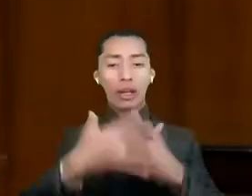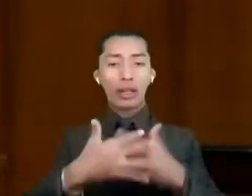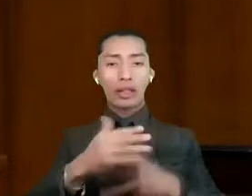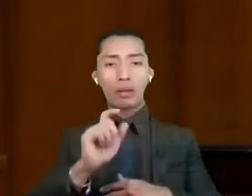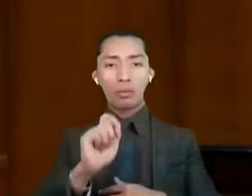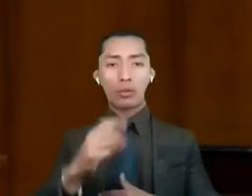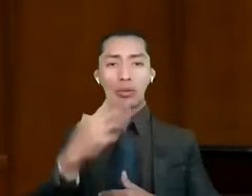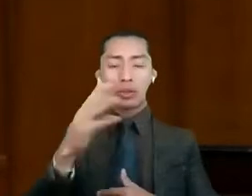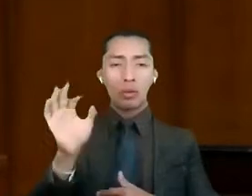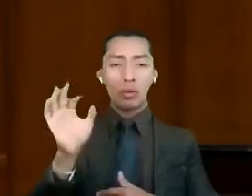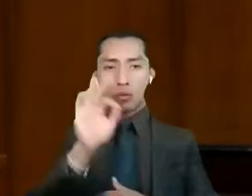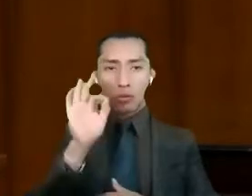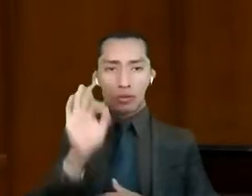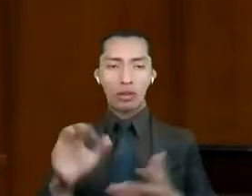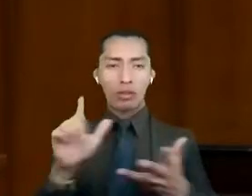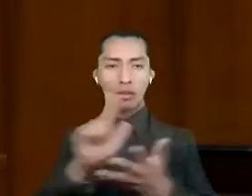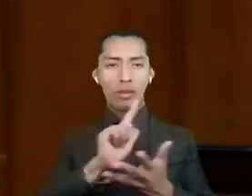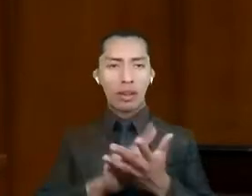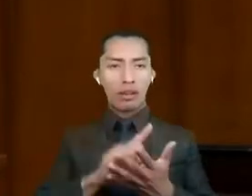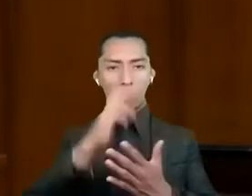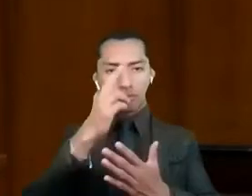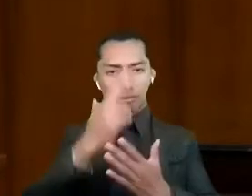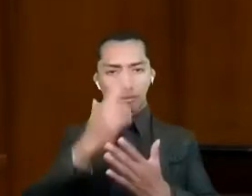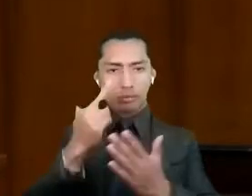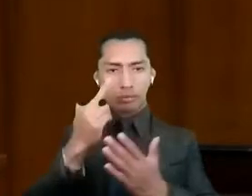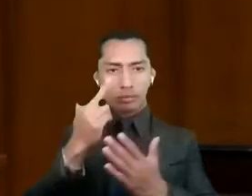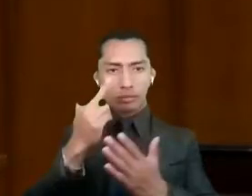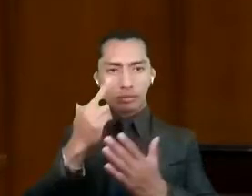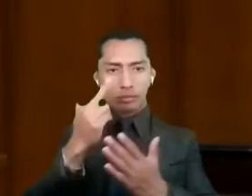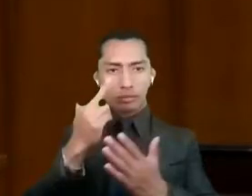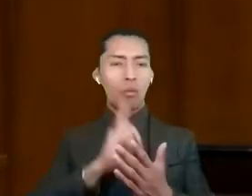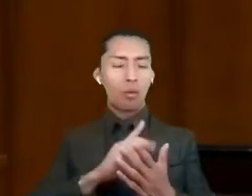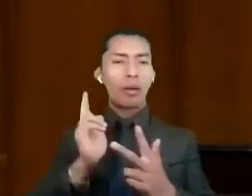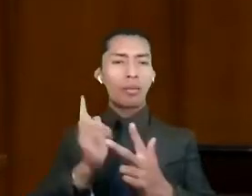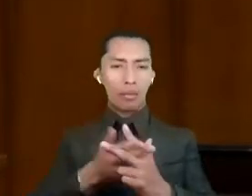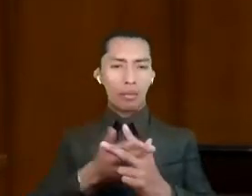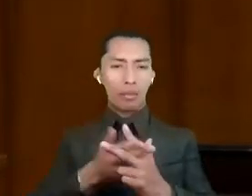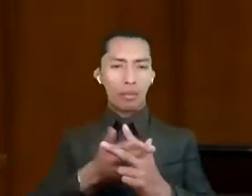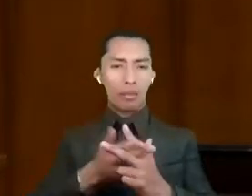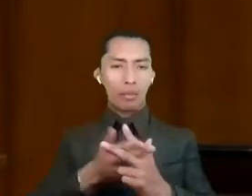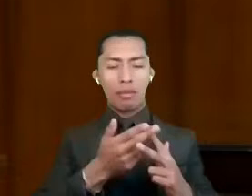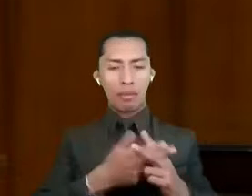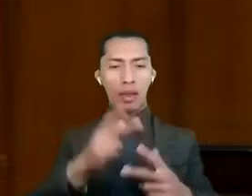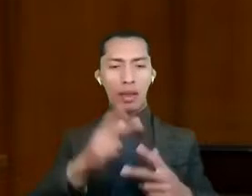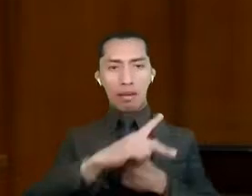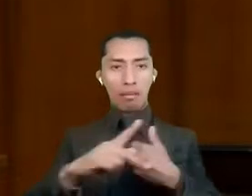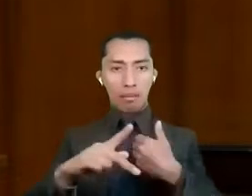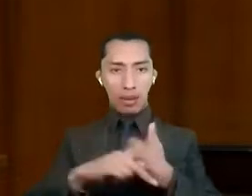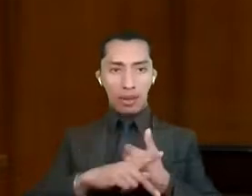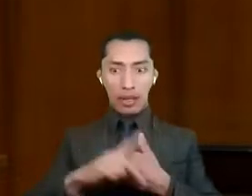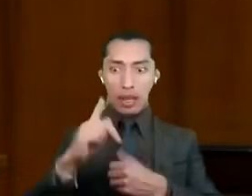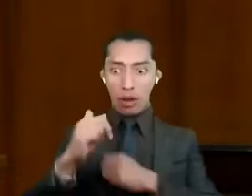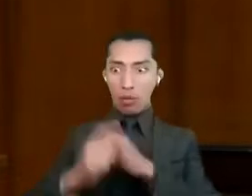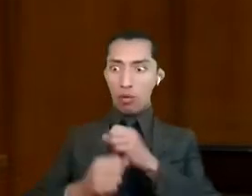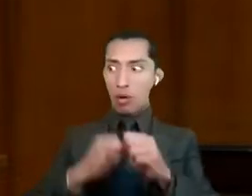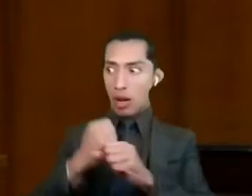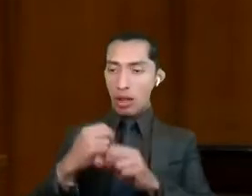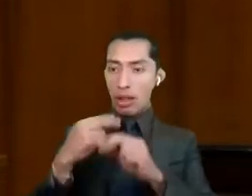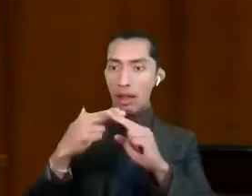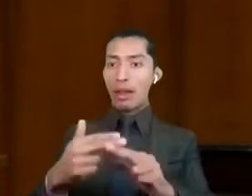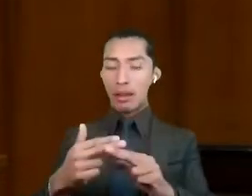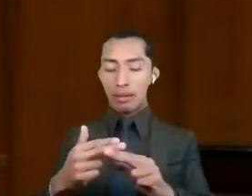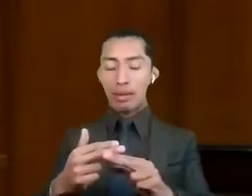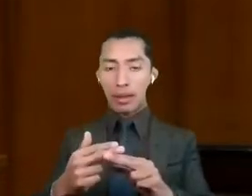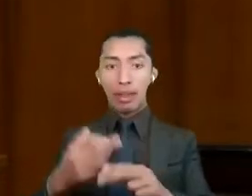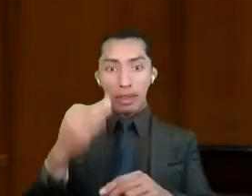15.5% de delitos de feminicidio registrados en el país en lo que va del año. En este